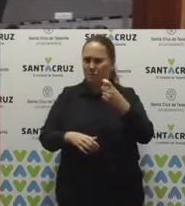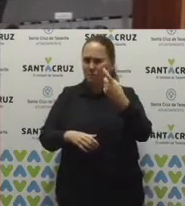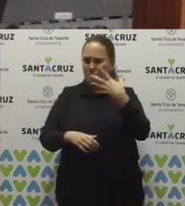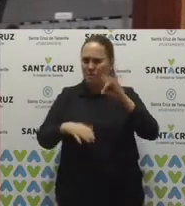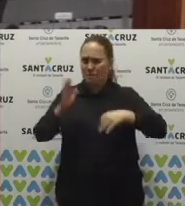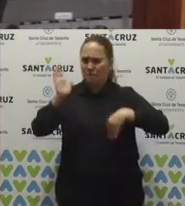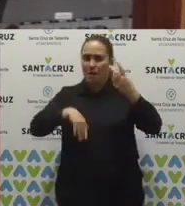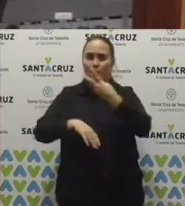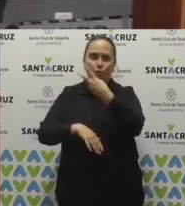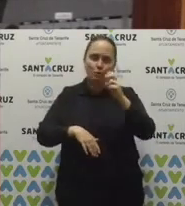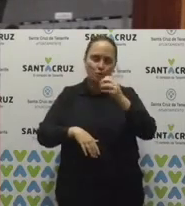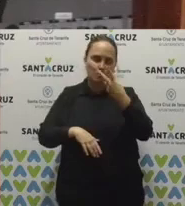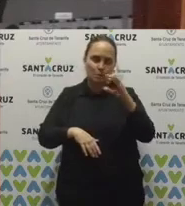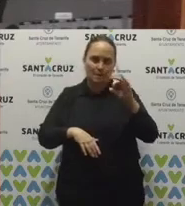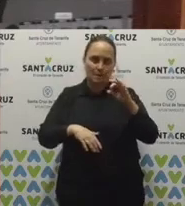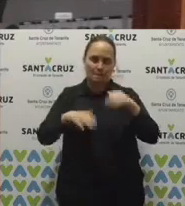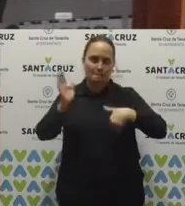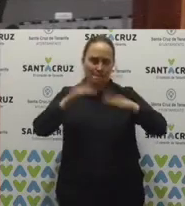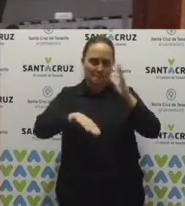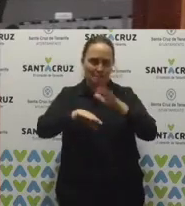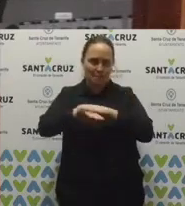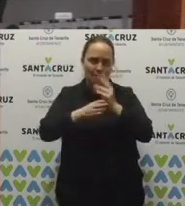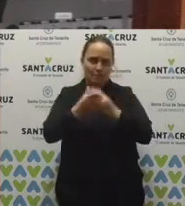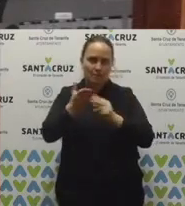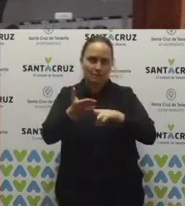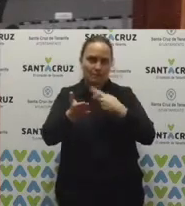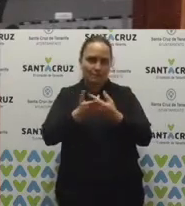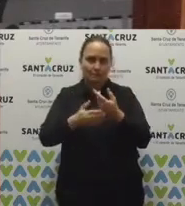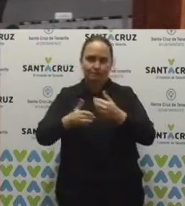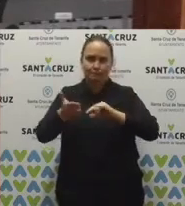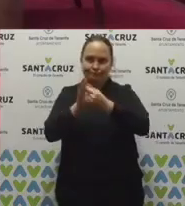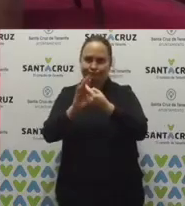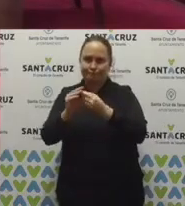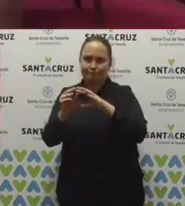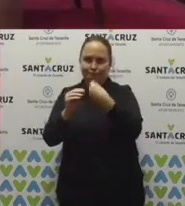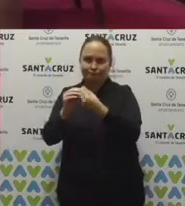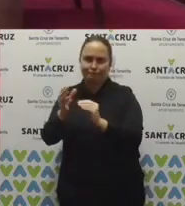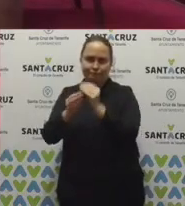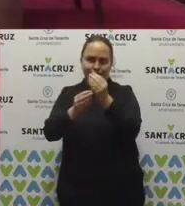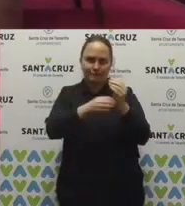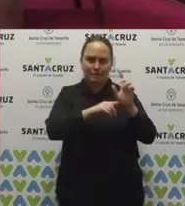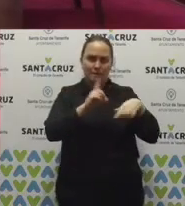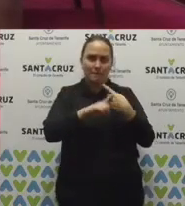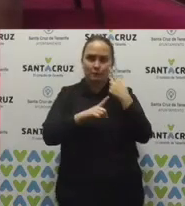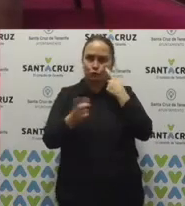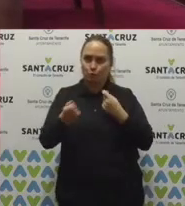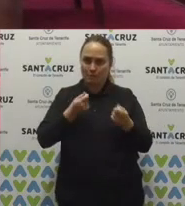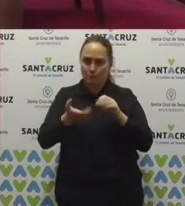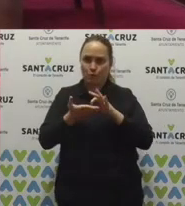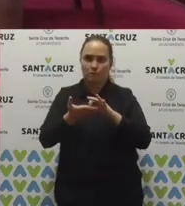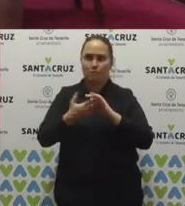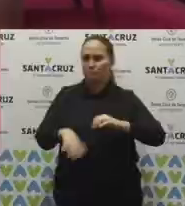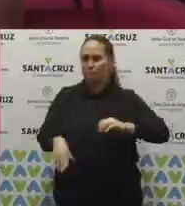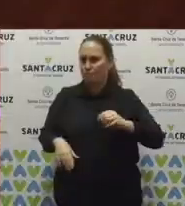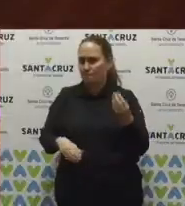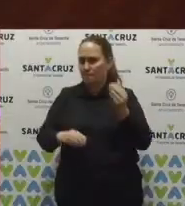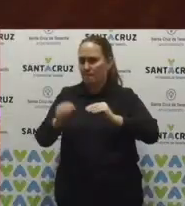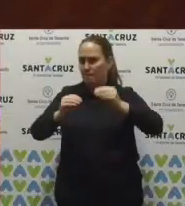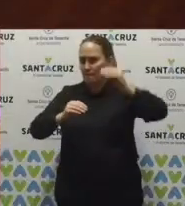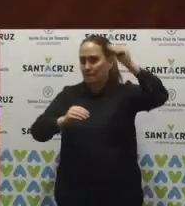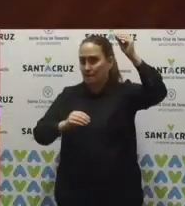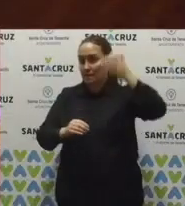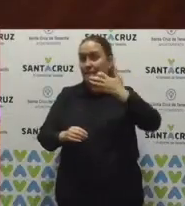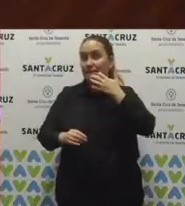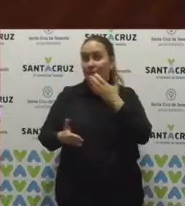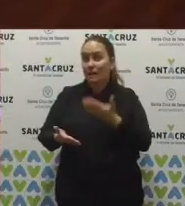distintas compras que tenga que acometer la supervisión por parte del servicio en fin si es un estudio